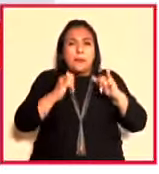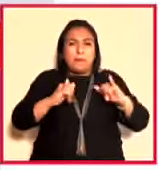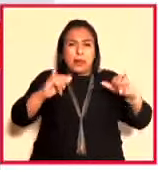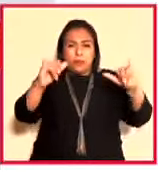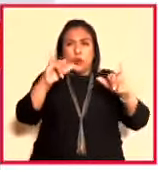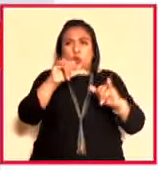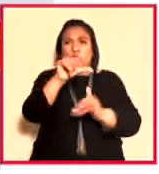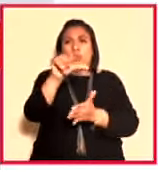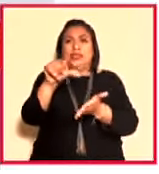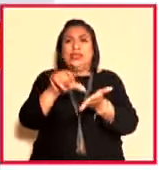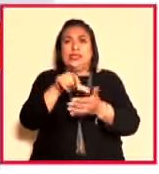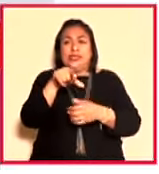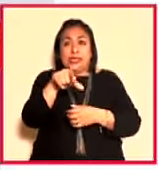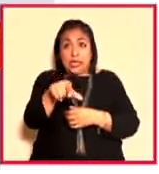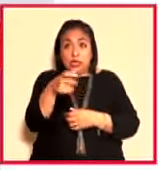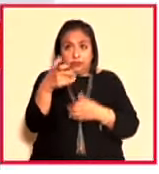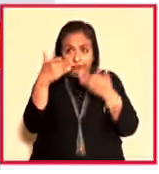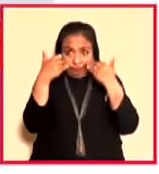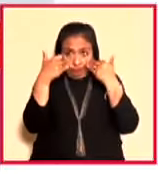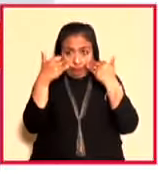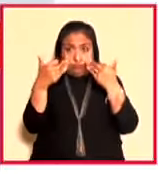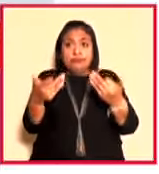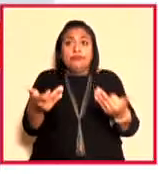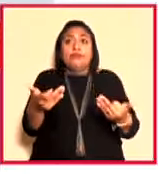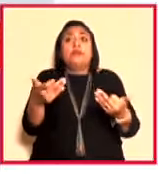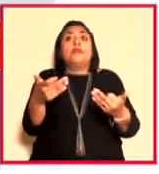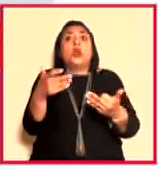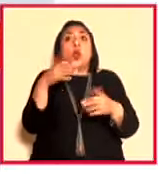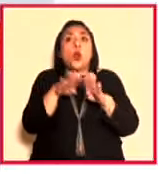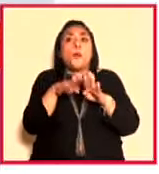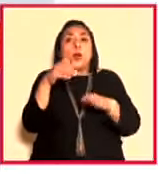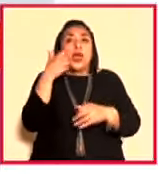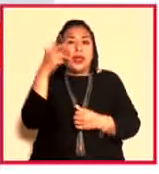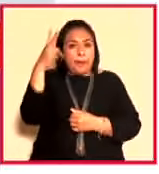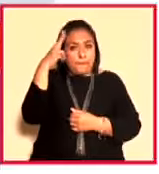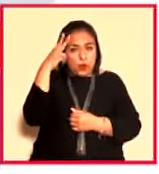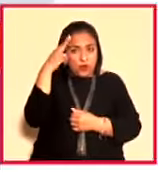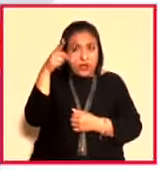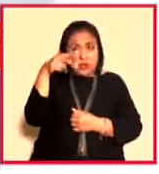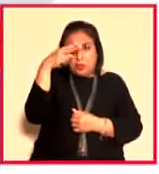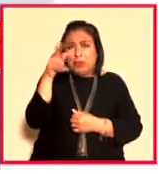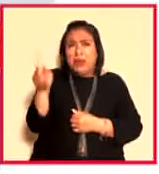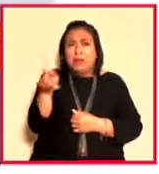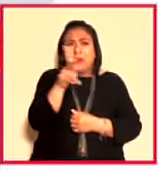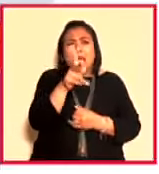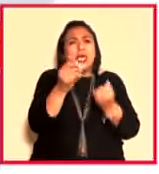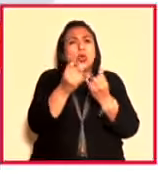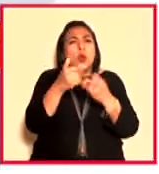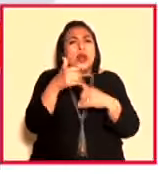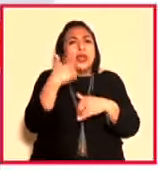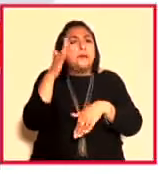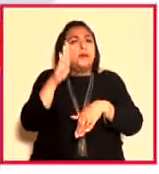central y es testimonio histórico de esa aspiración del porfiriato de que México se pareciera un poco más a